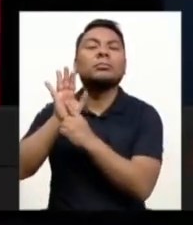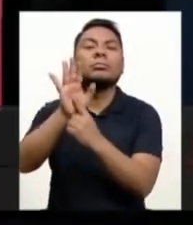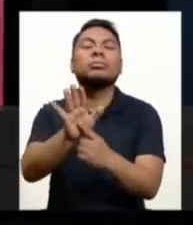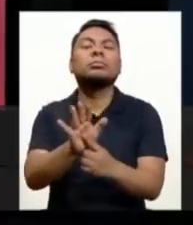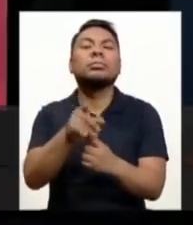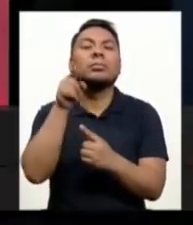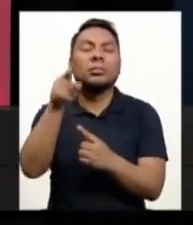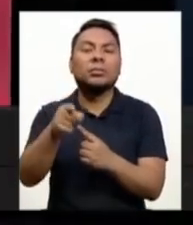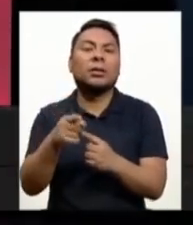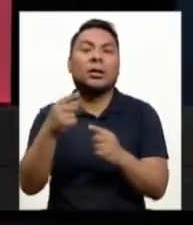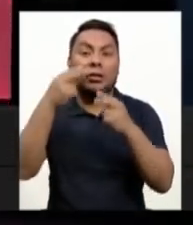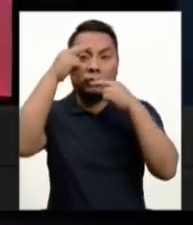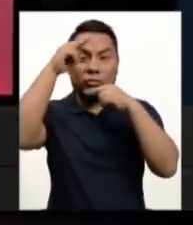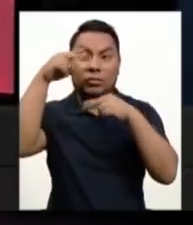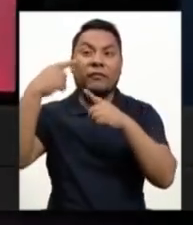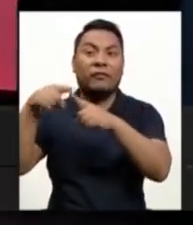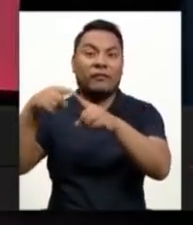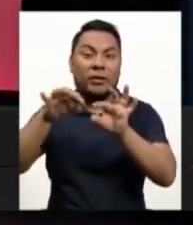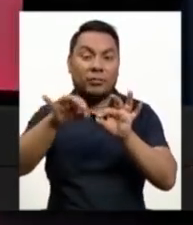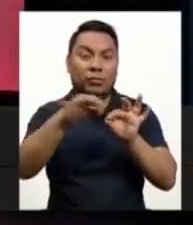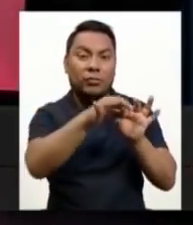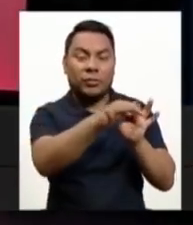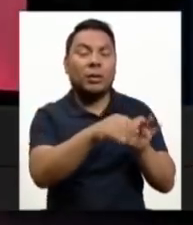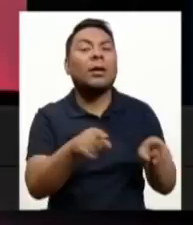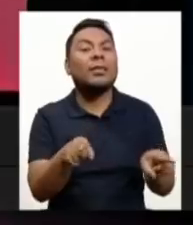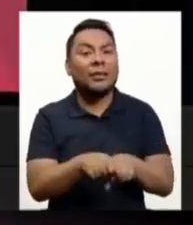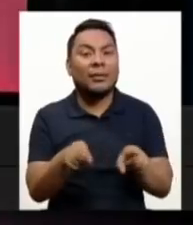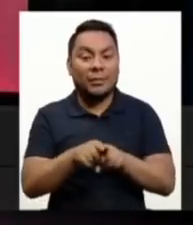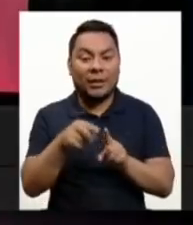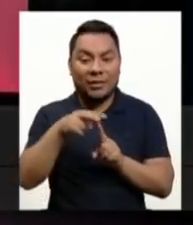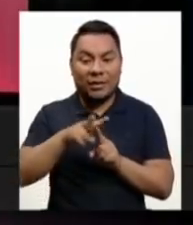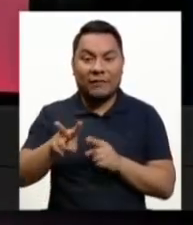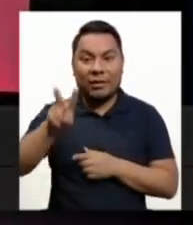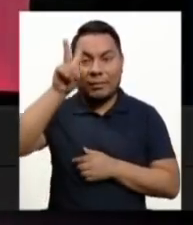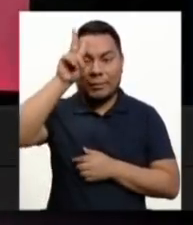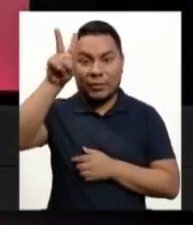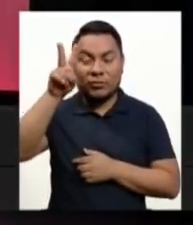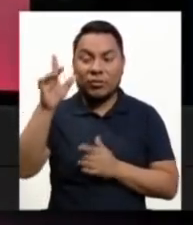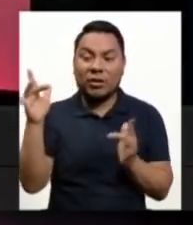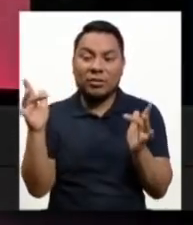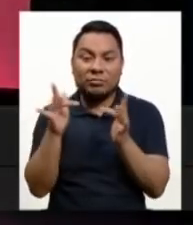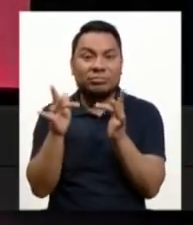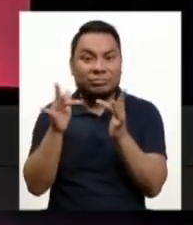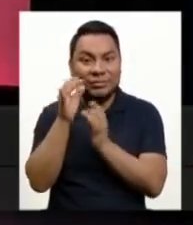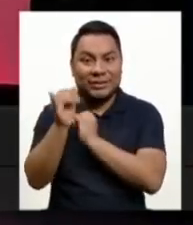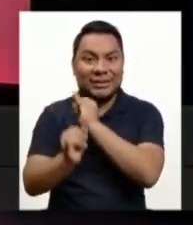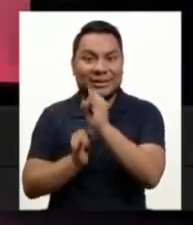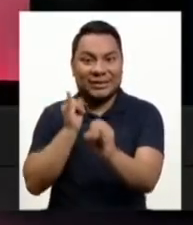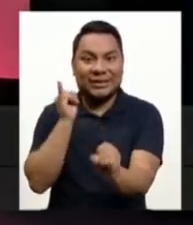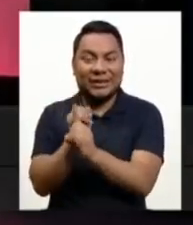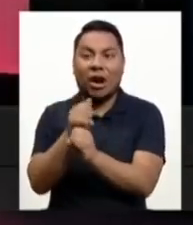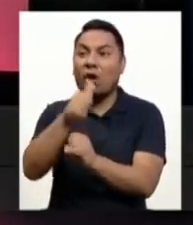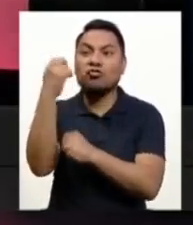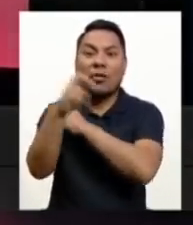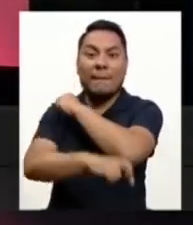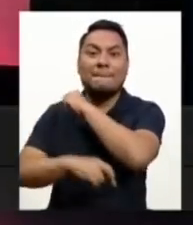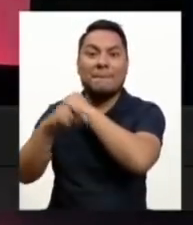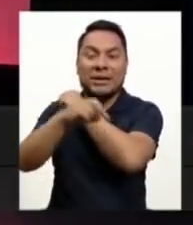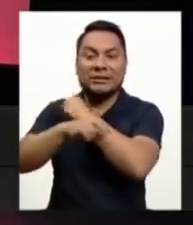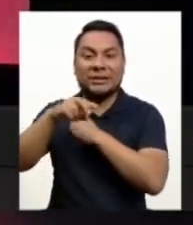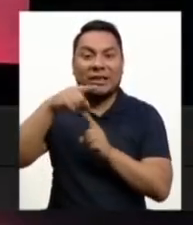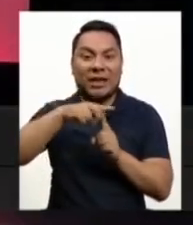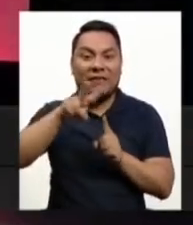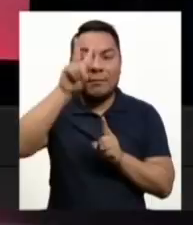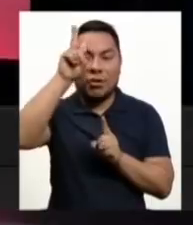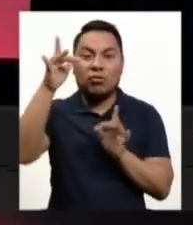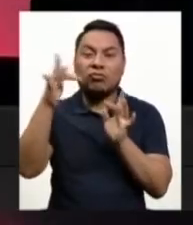del Internacional TV Perú, que va a llevar justamente programas exclusivos para los connacionales en distintos